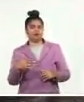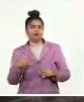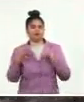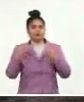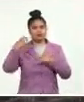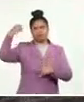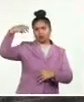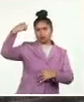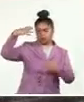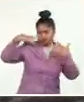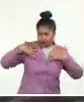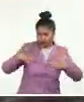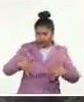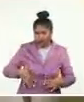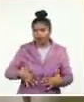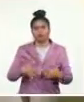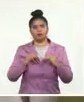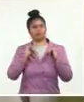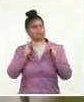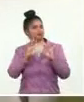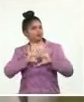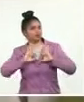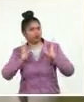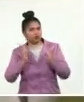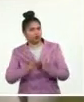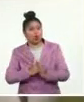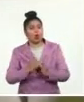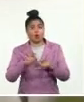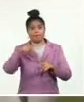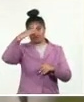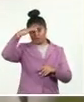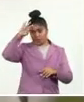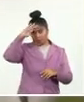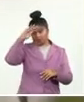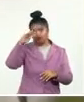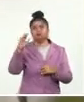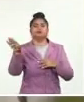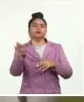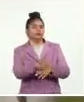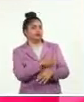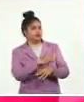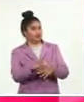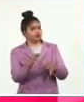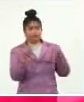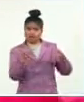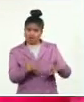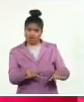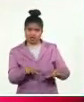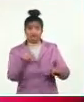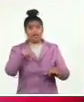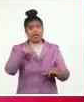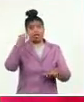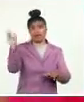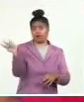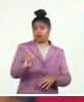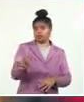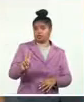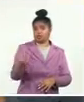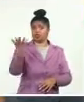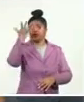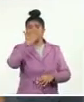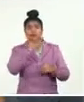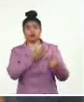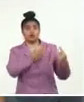geografía radios gay y complementarios bueno en fin que aquí en venezuela son subsidiados por el gobierno